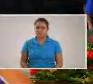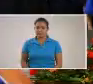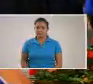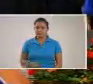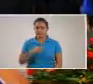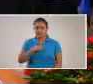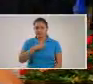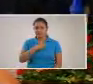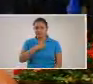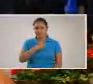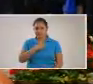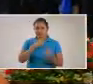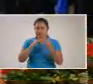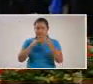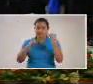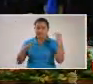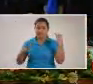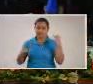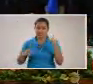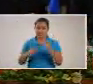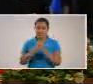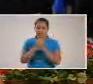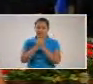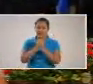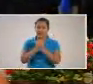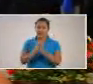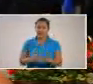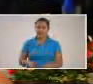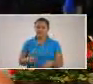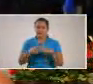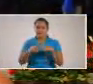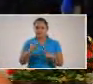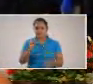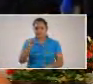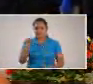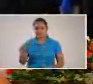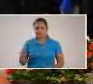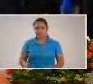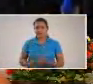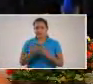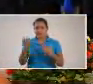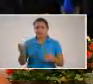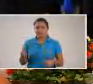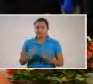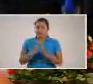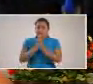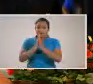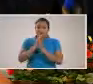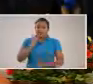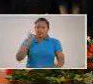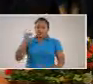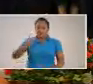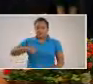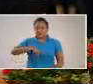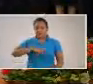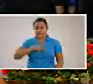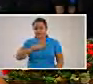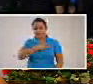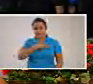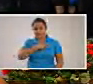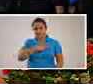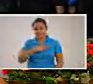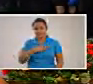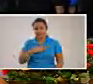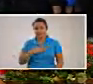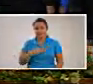Y yo quisiera terminar orando, desde luego, por usted. Vamos a rogarle al Señor que nos ministre